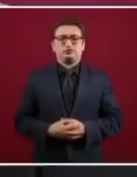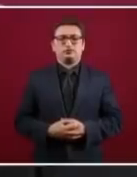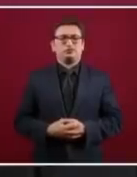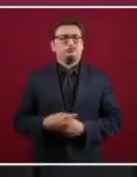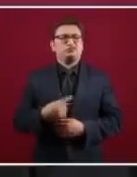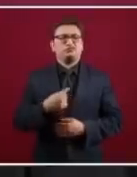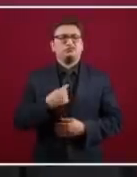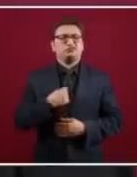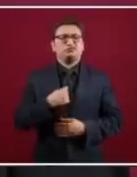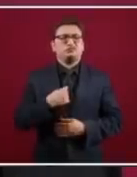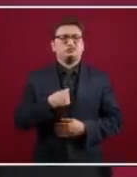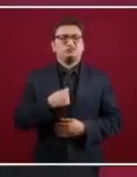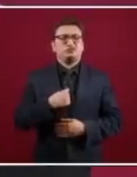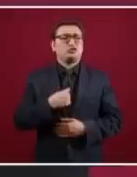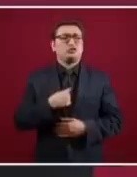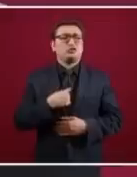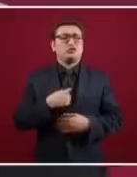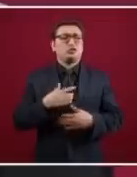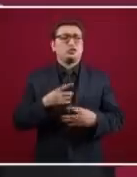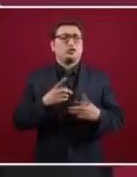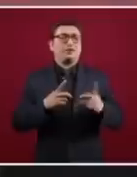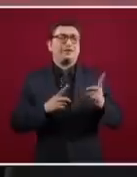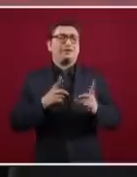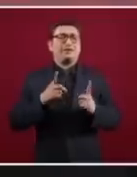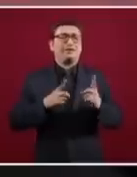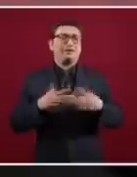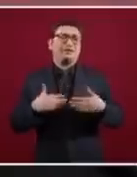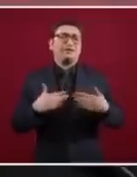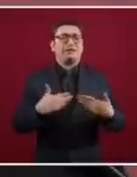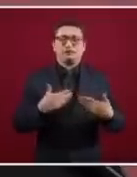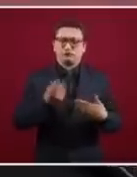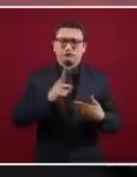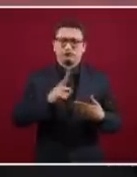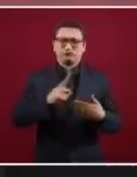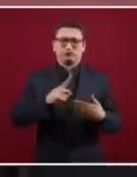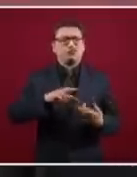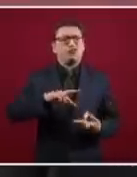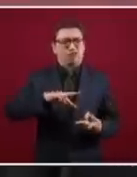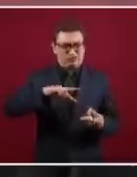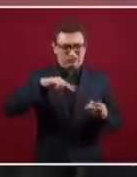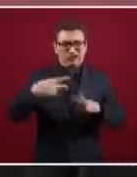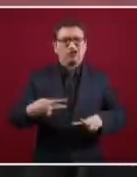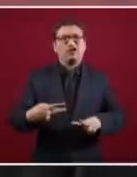la menor desconfianza del ejército al contrario